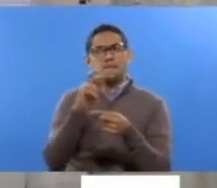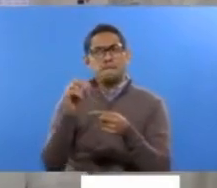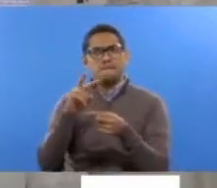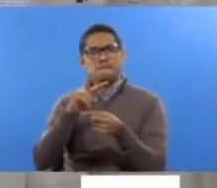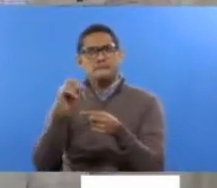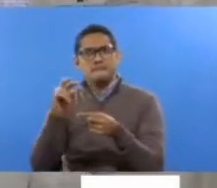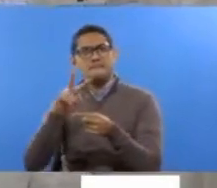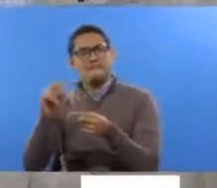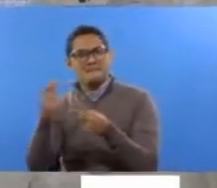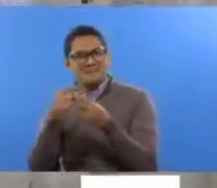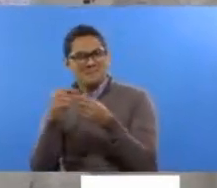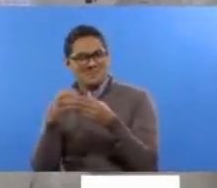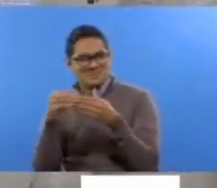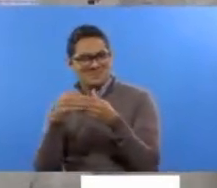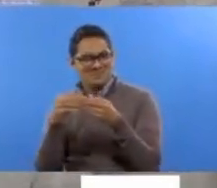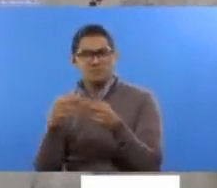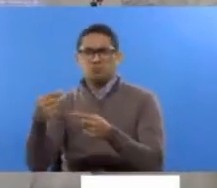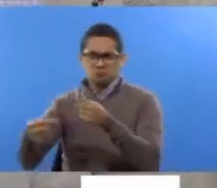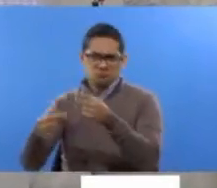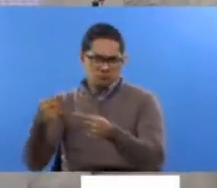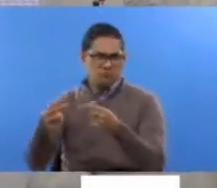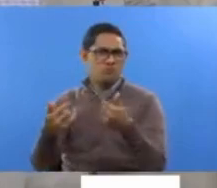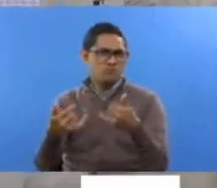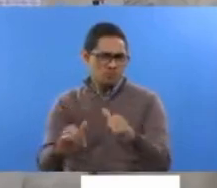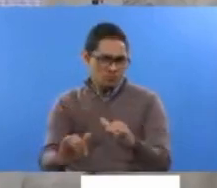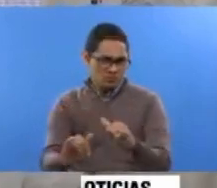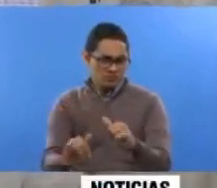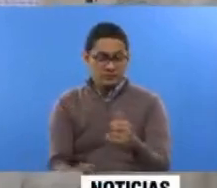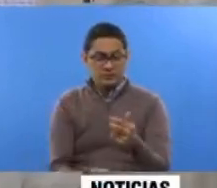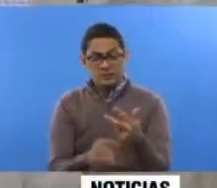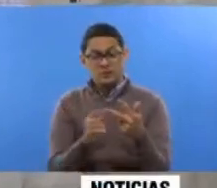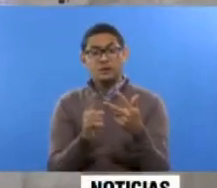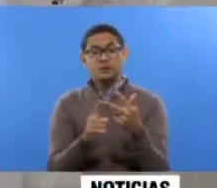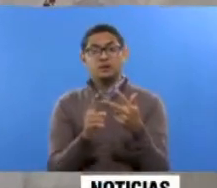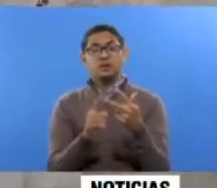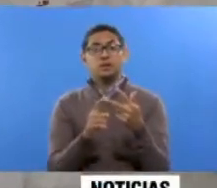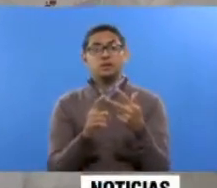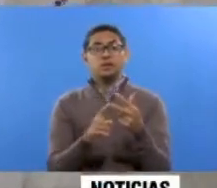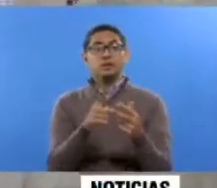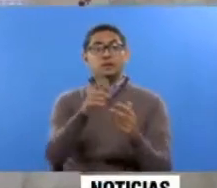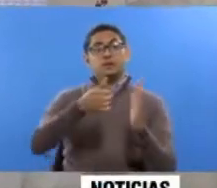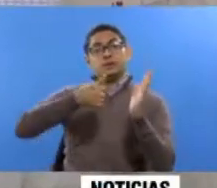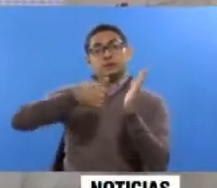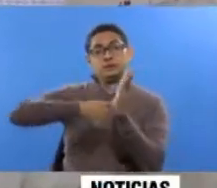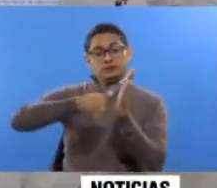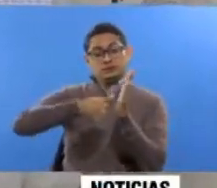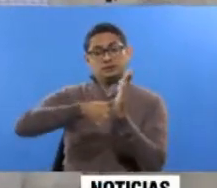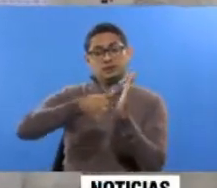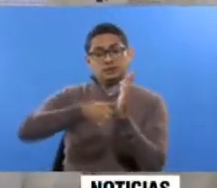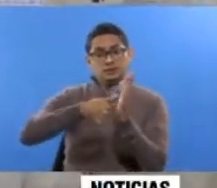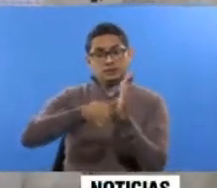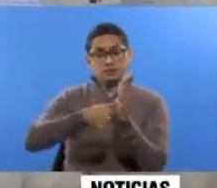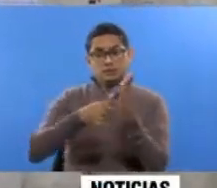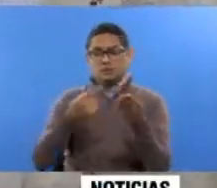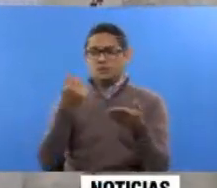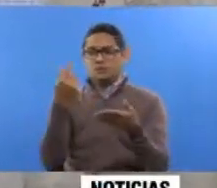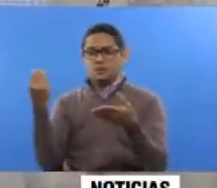Y todavía estamos en el proceso de seguir con ese vale bono electrónico que ha